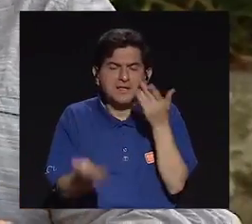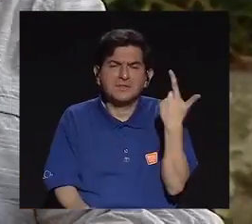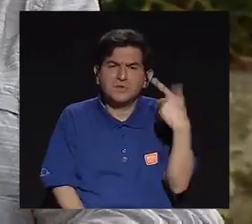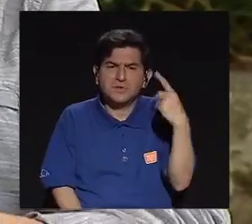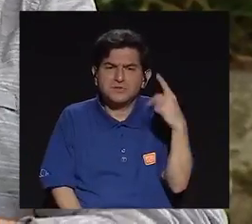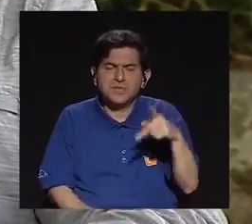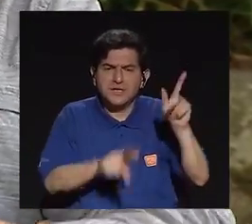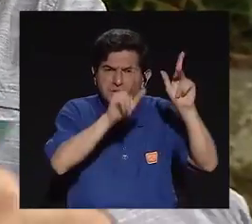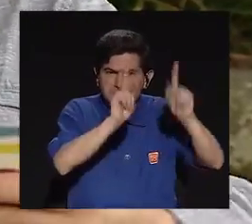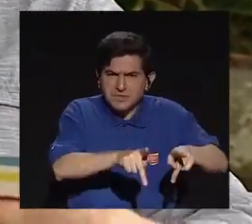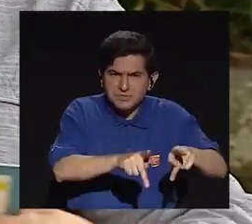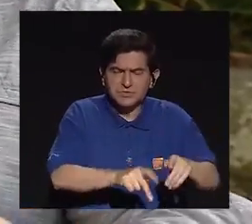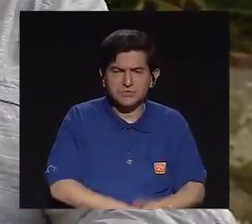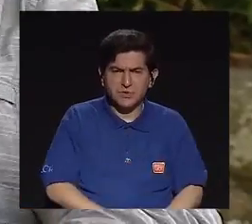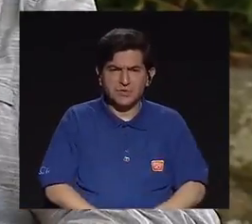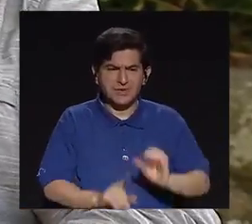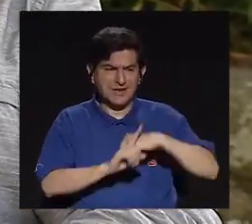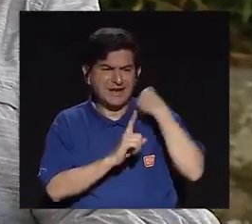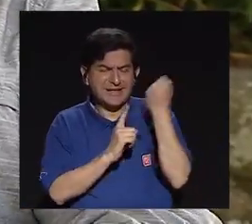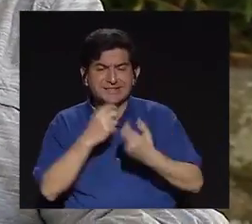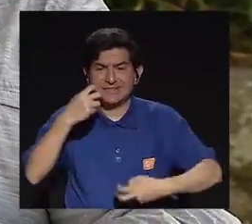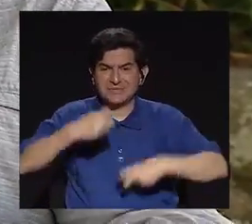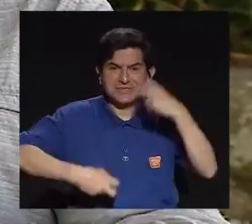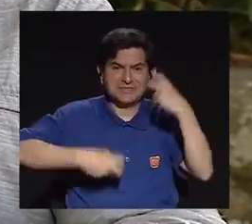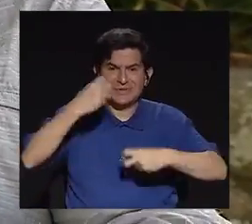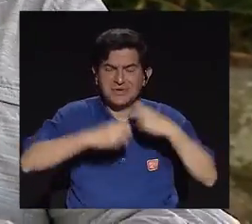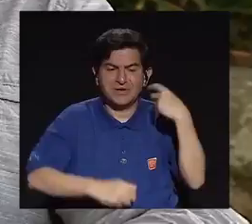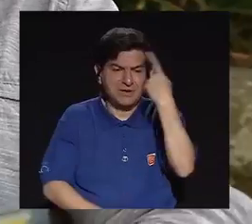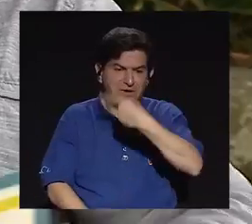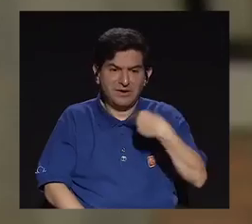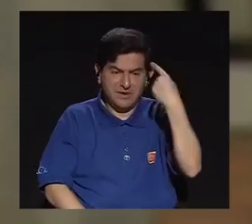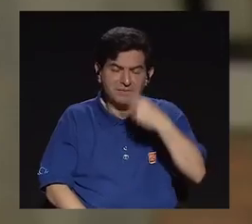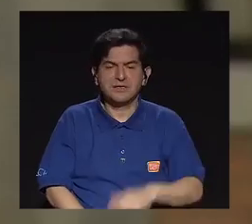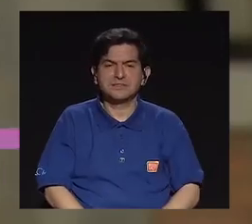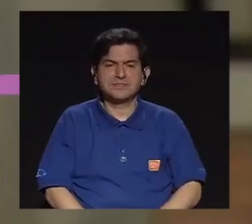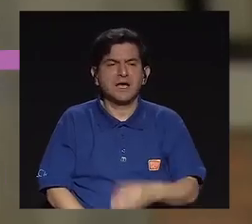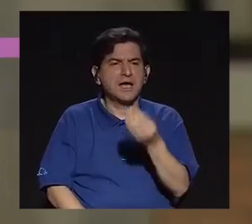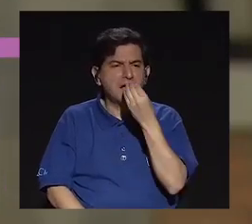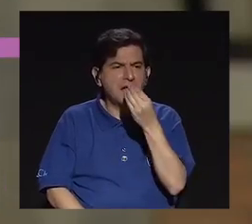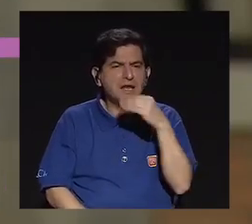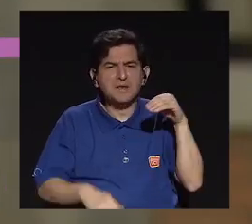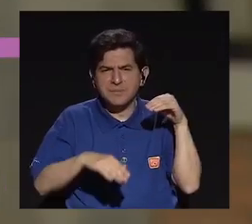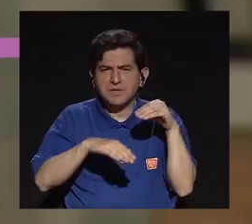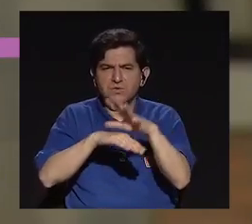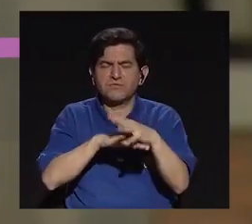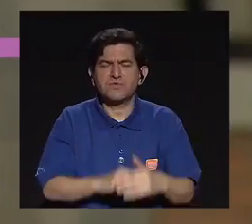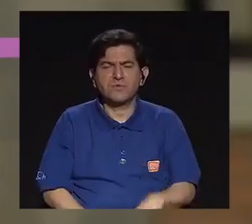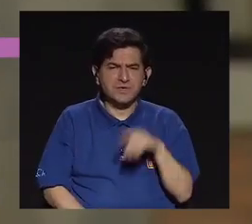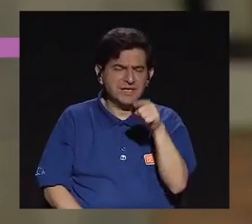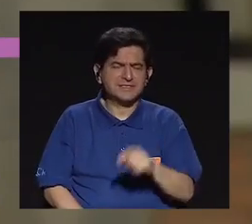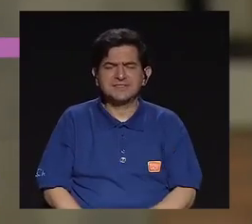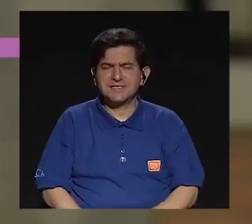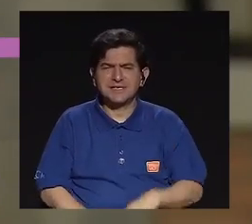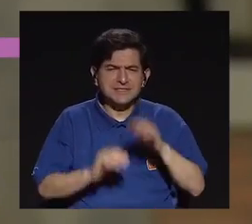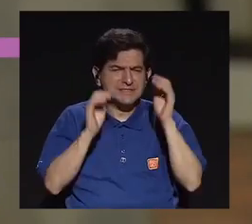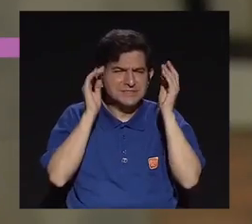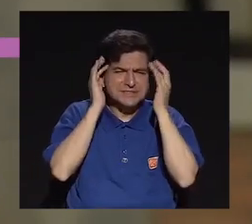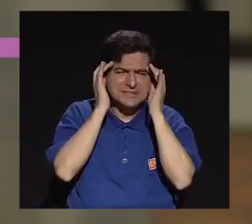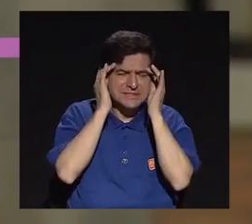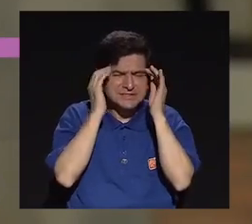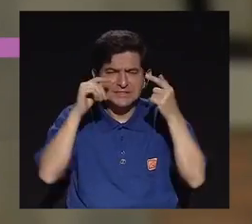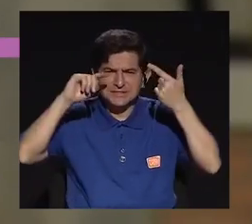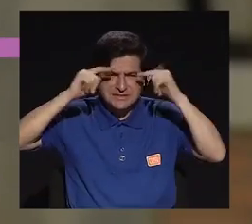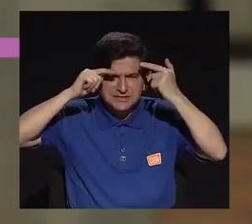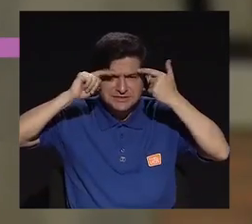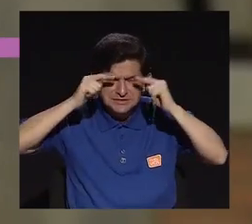poner en riesgo a la persona ante una crisis de vértigo? Sí, alimentos influyen más que todo si es una migraña vestibular, ¿verdad? Que lo podemos